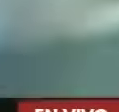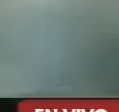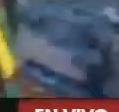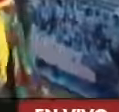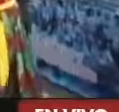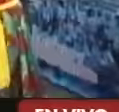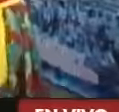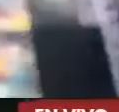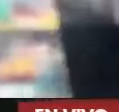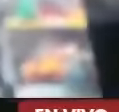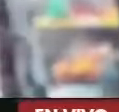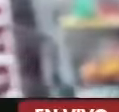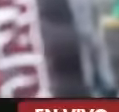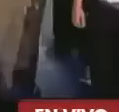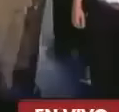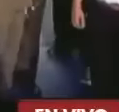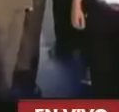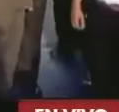Viernes.